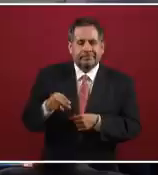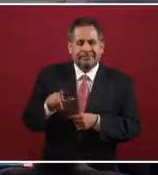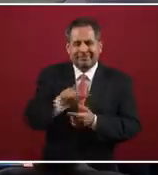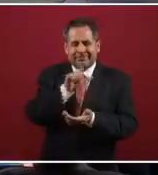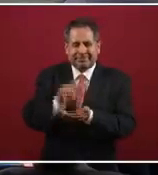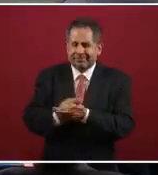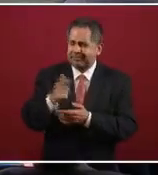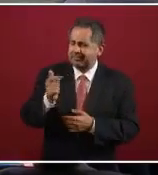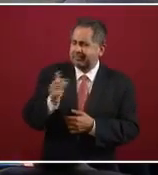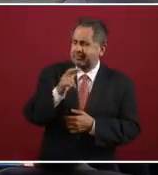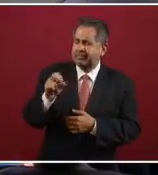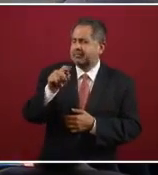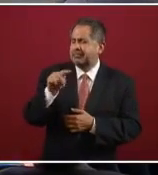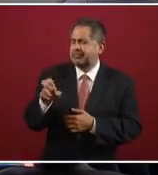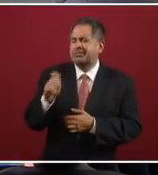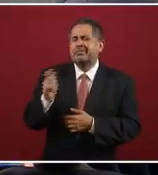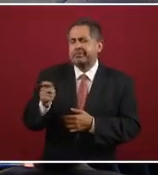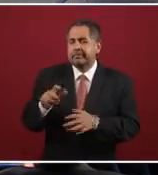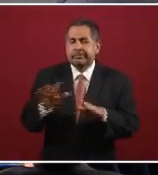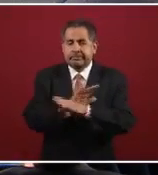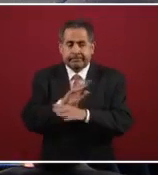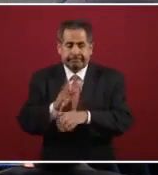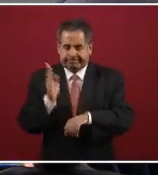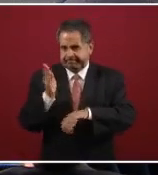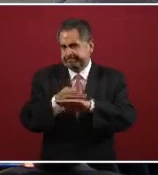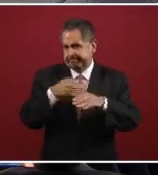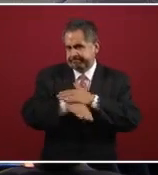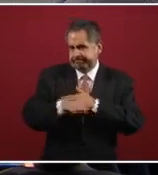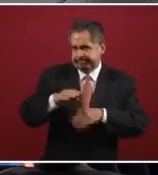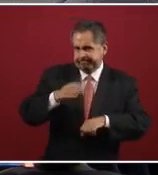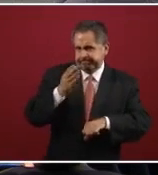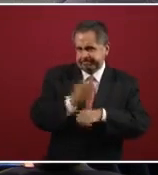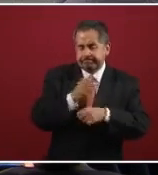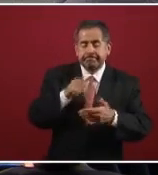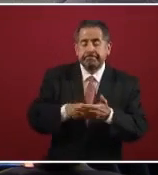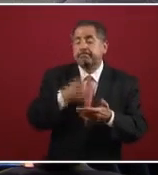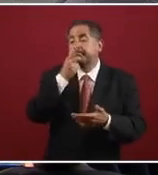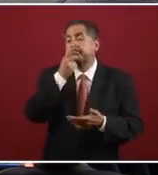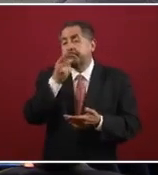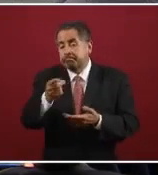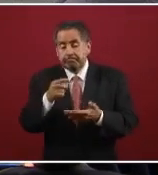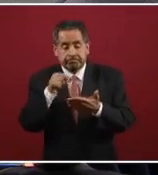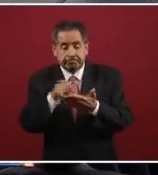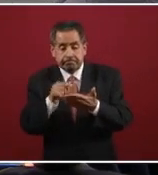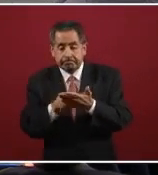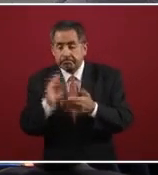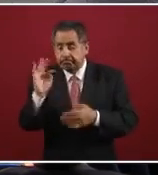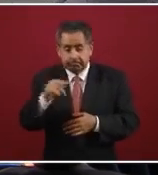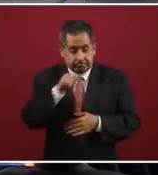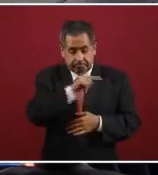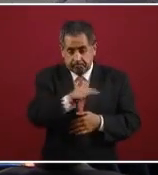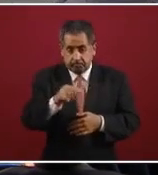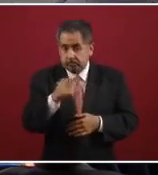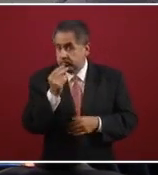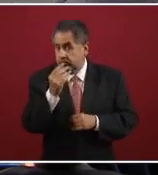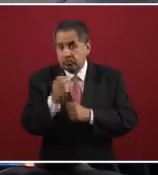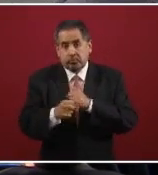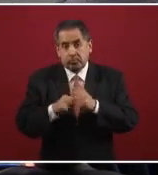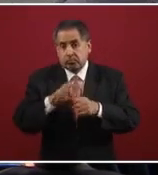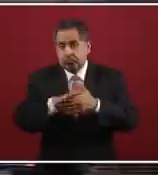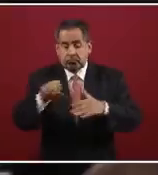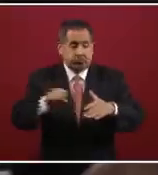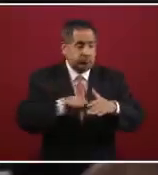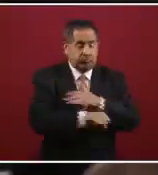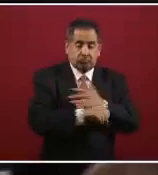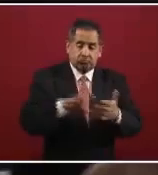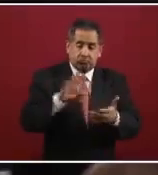garrote es una reforma al código penal que trata de que el que plantea sancionar con bastantes años de cárcel